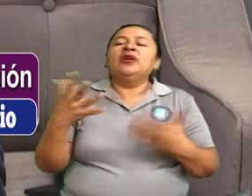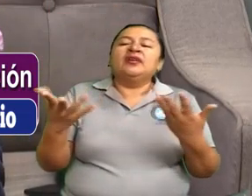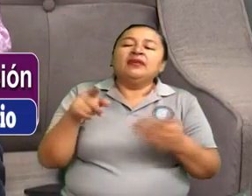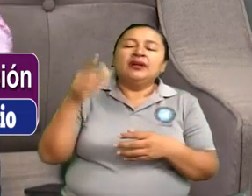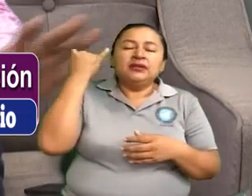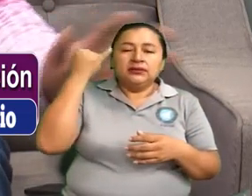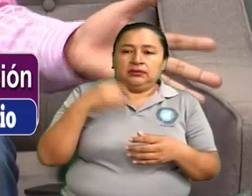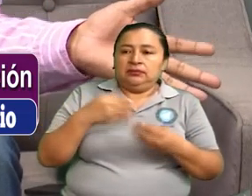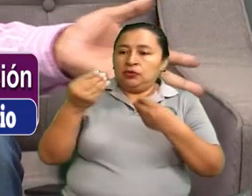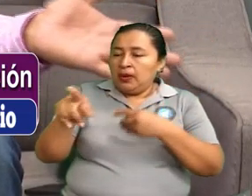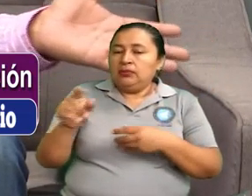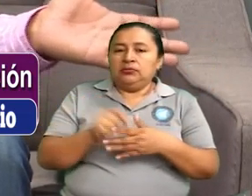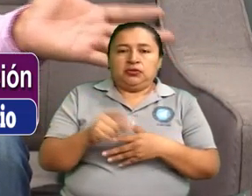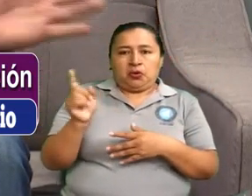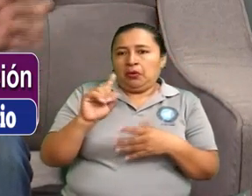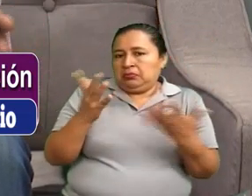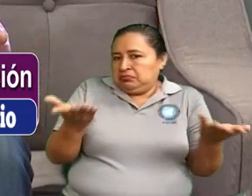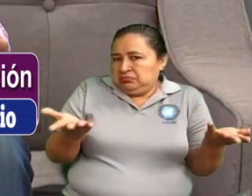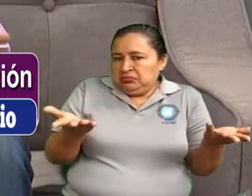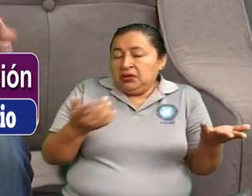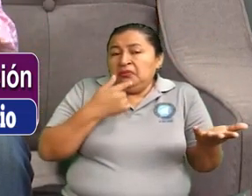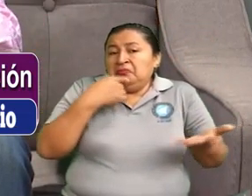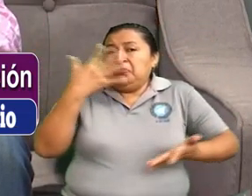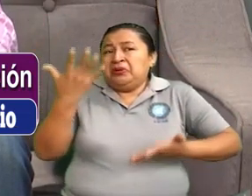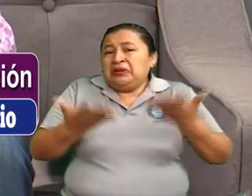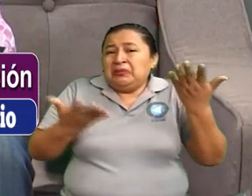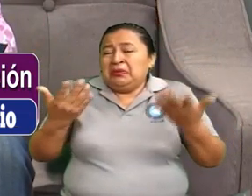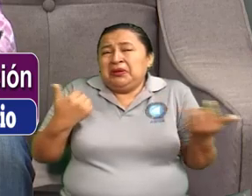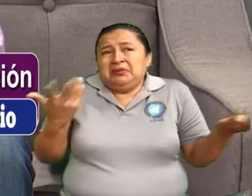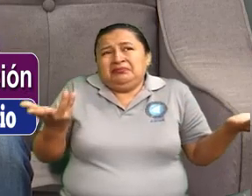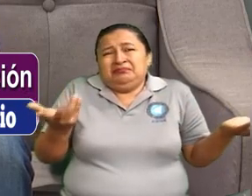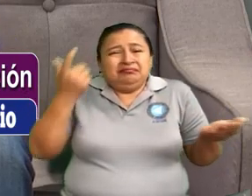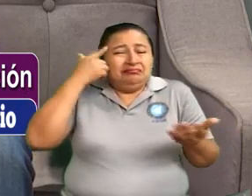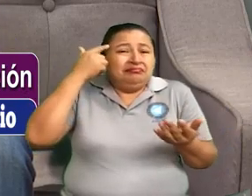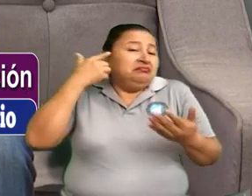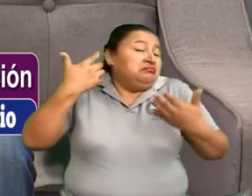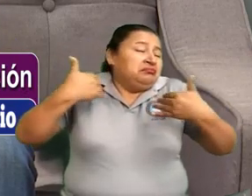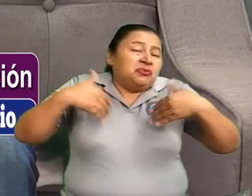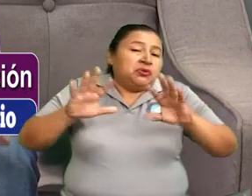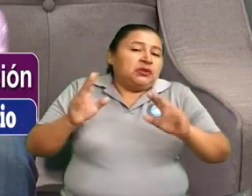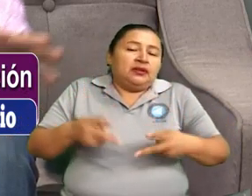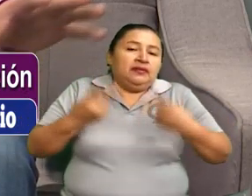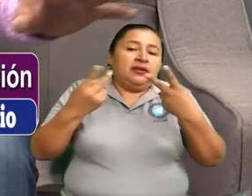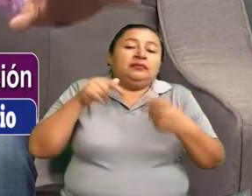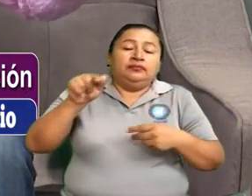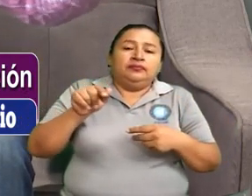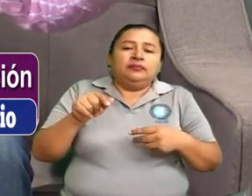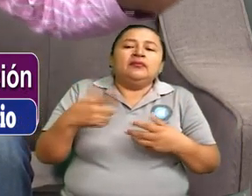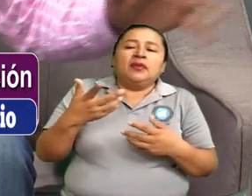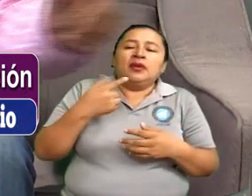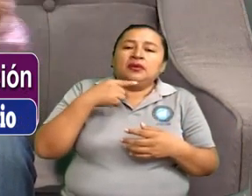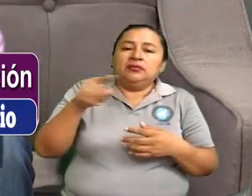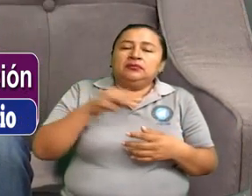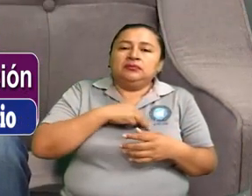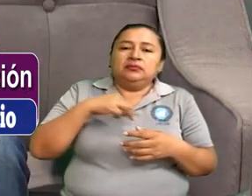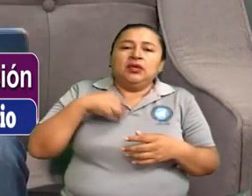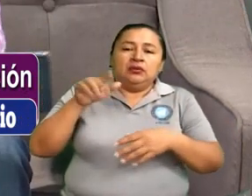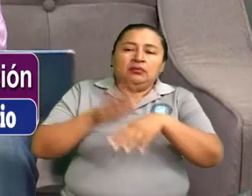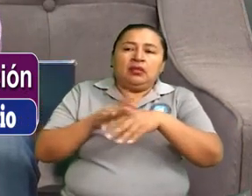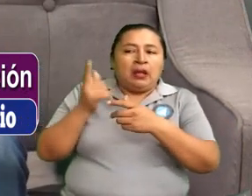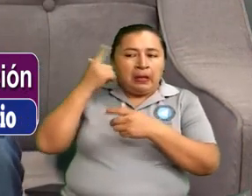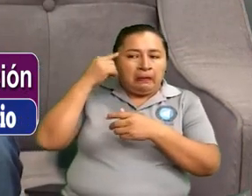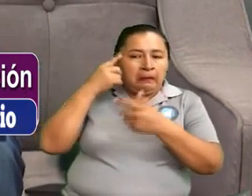emprender. No. En principio, porque de repente pareciese por algunas cuestiones de la vida que se trata de